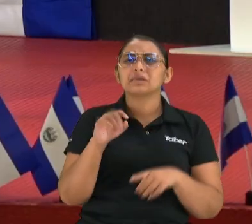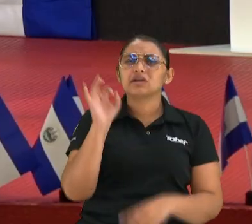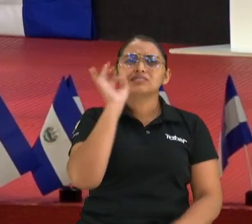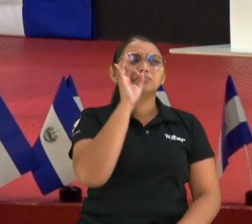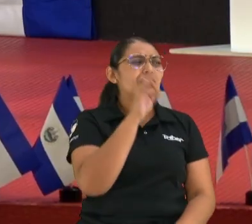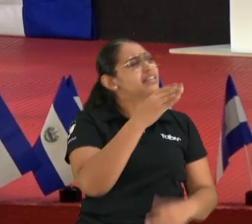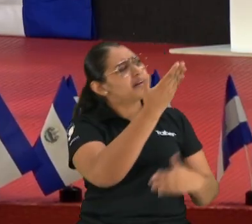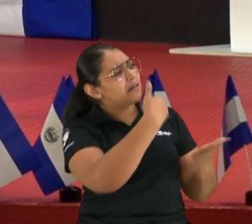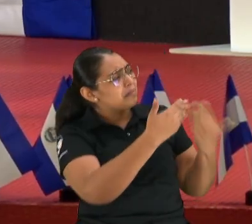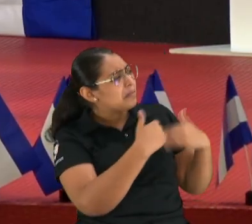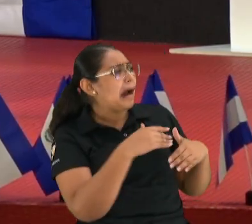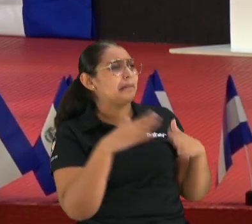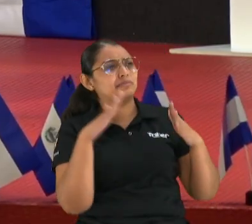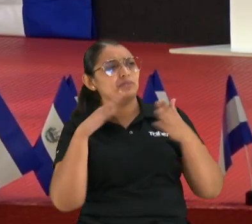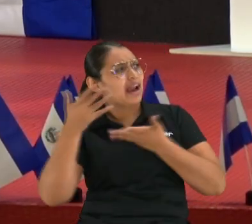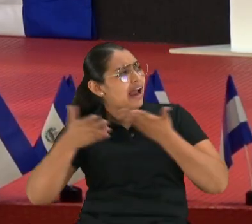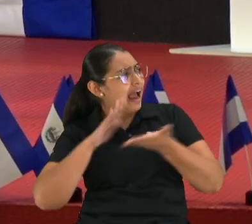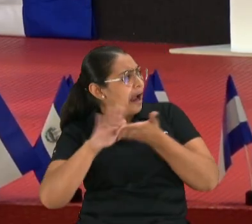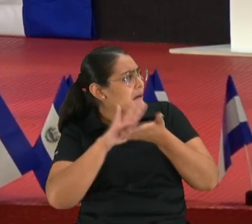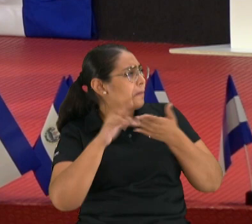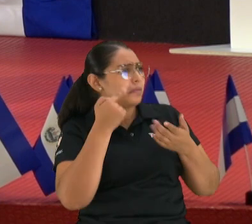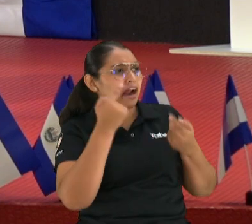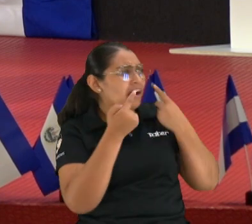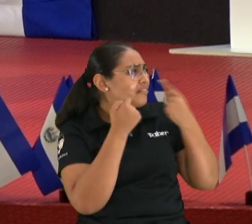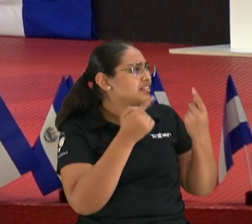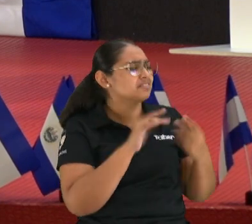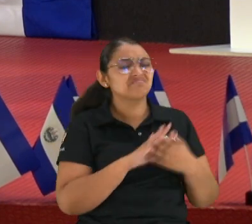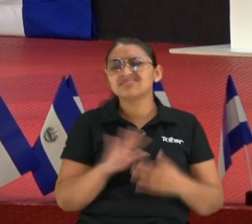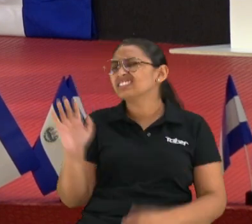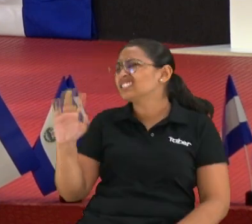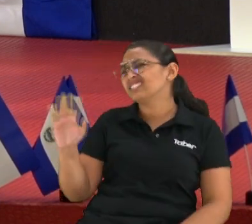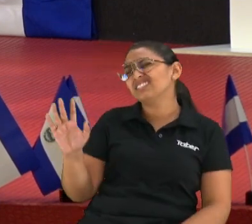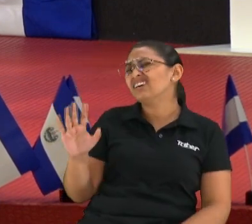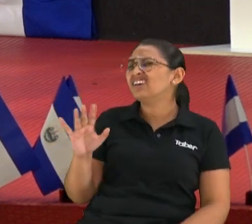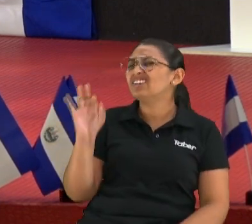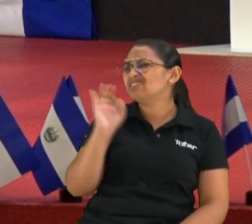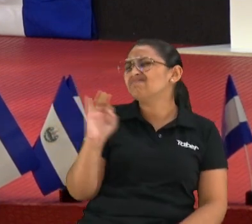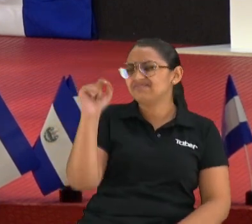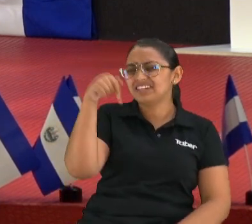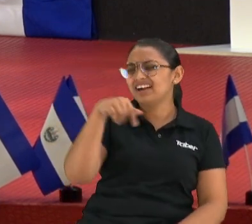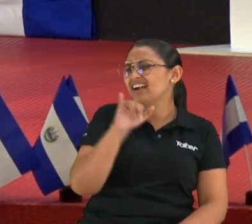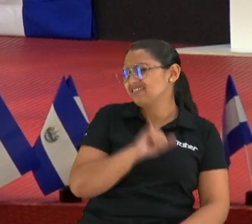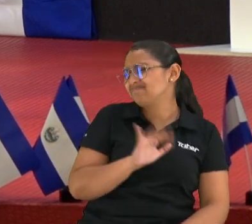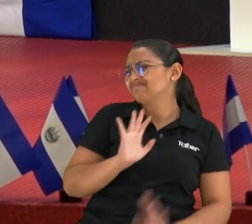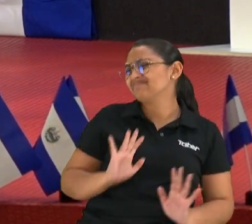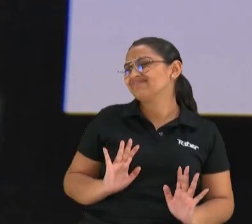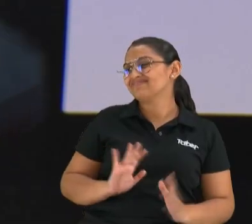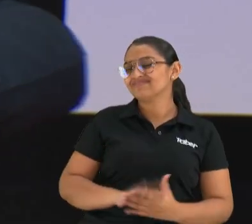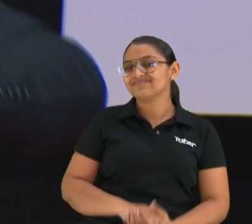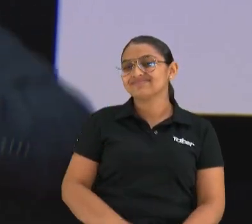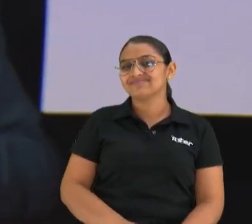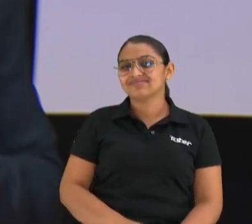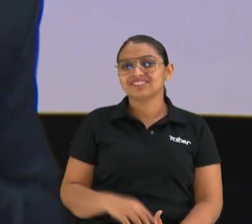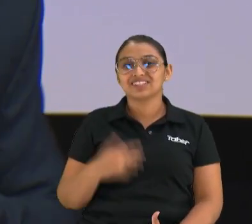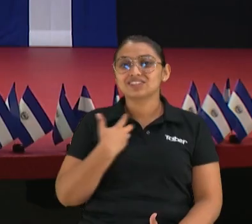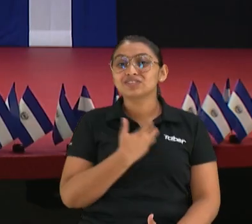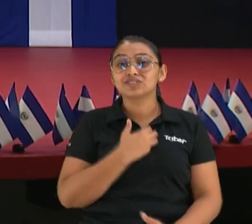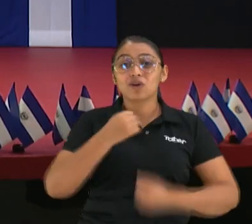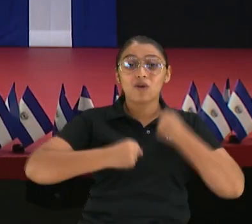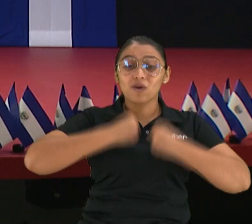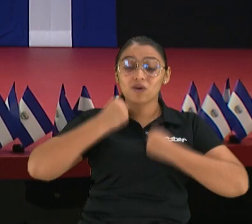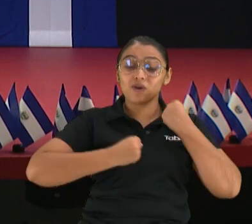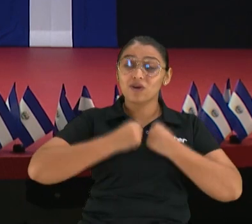Oh hermanito quedémonos Aquí no nos movamos corramos a nuestro